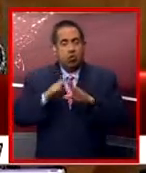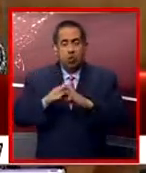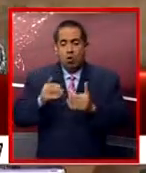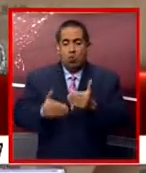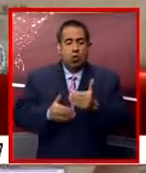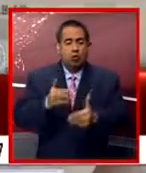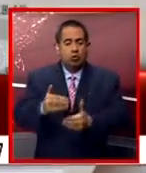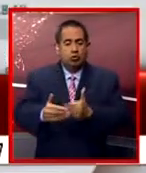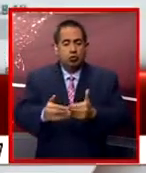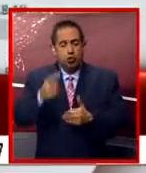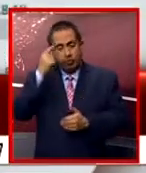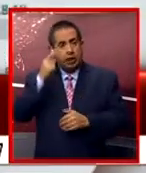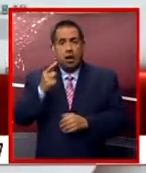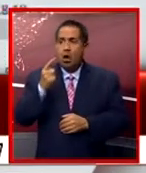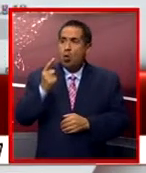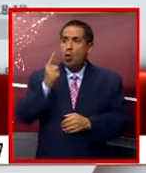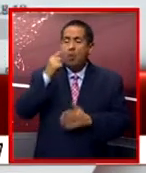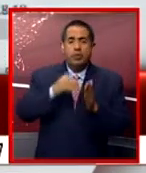producción de